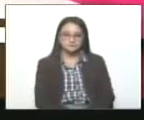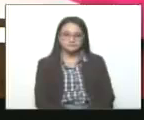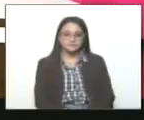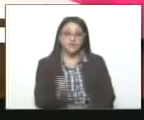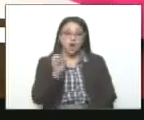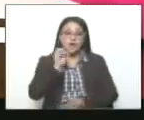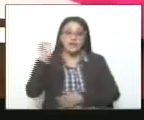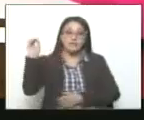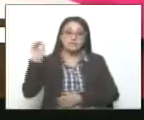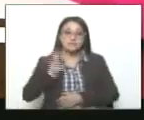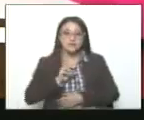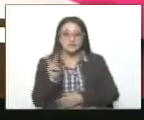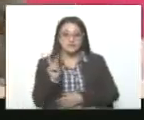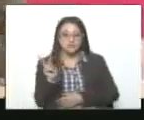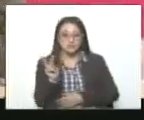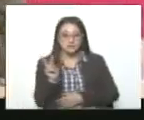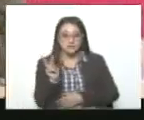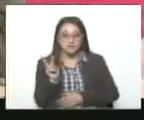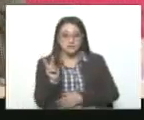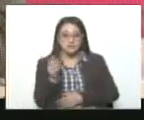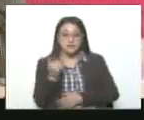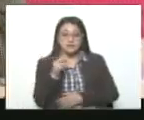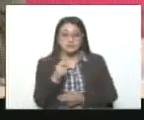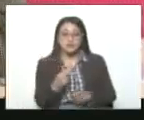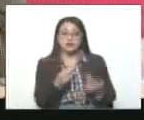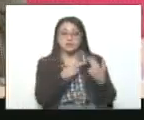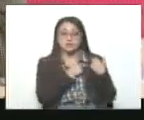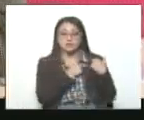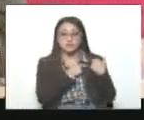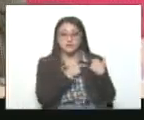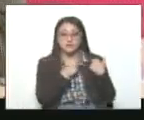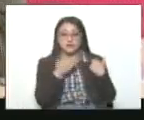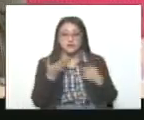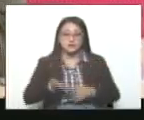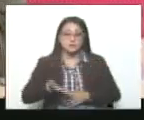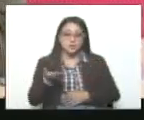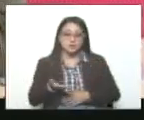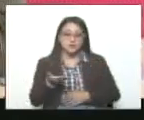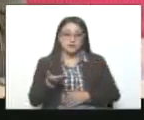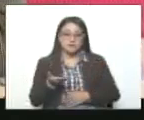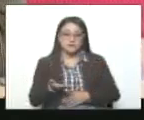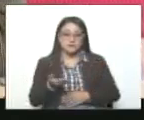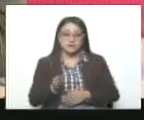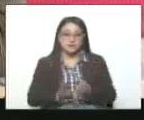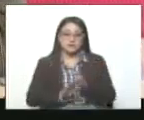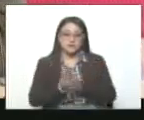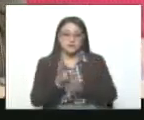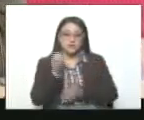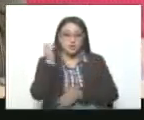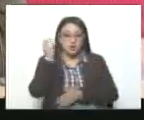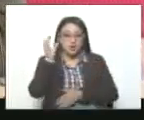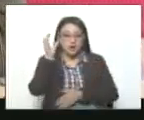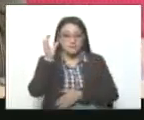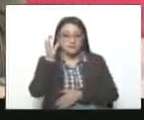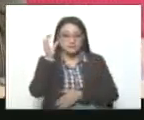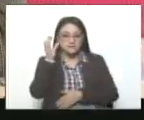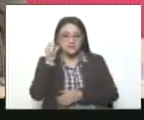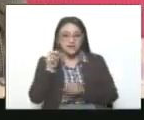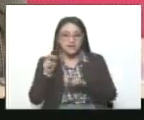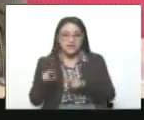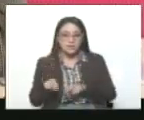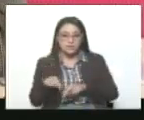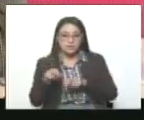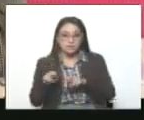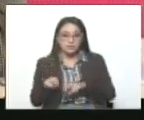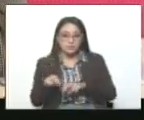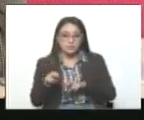país. Bueno, tienes una responsabilidad muy importante, el desarrollo de la capacidad productiva, la agricultura